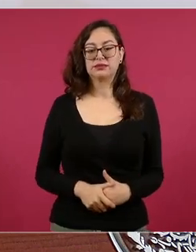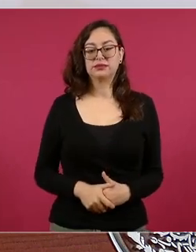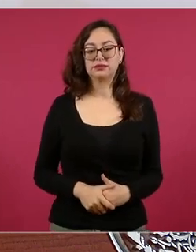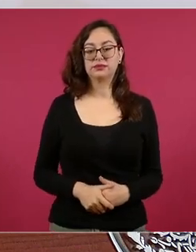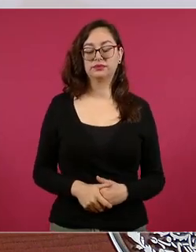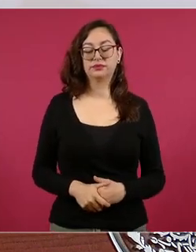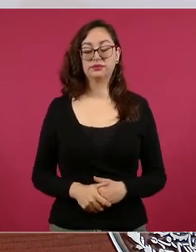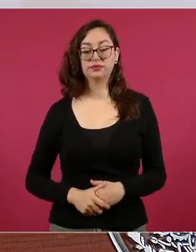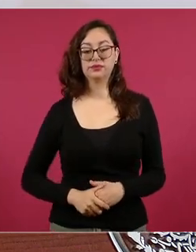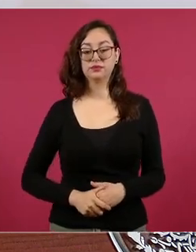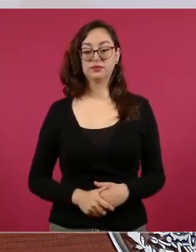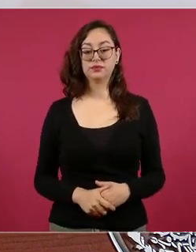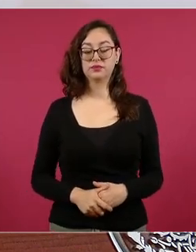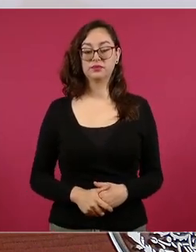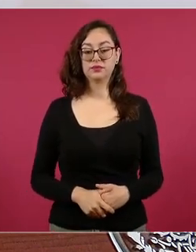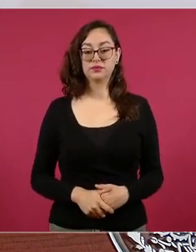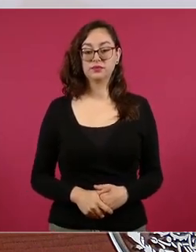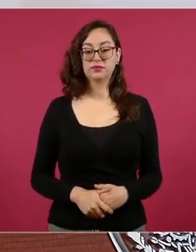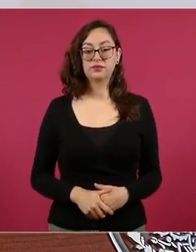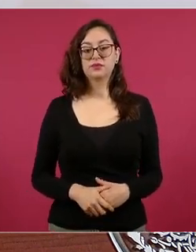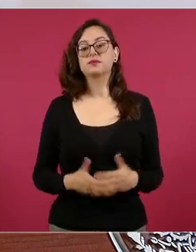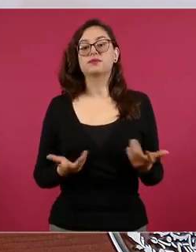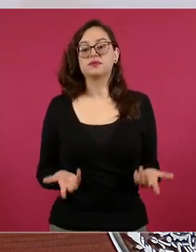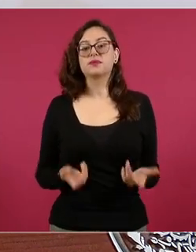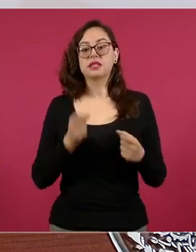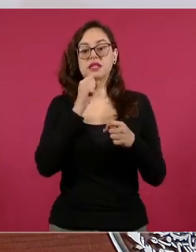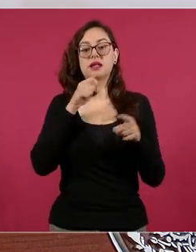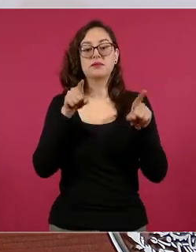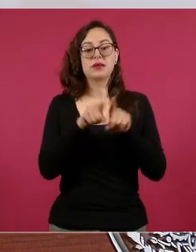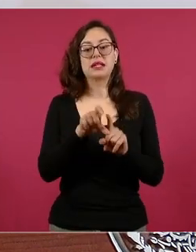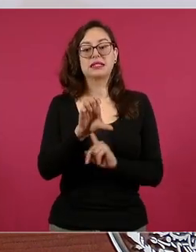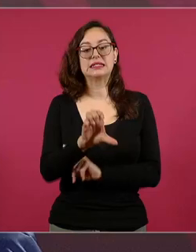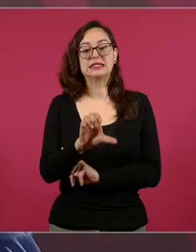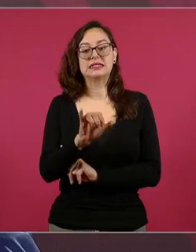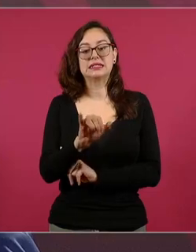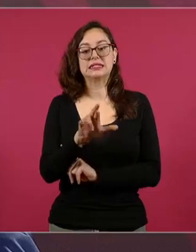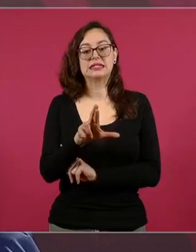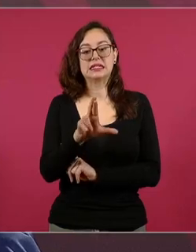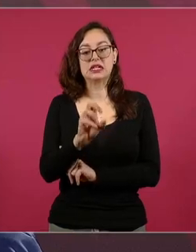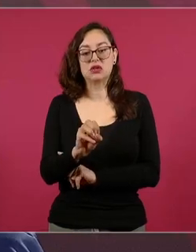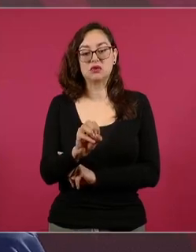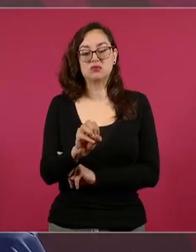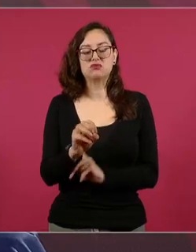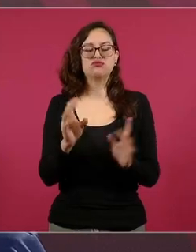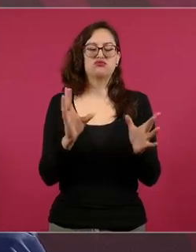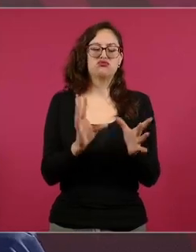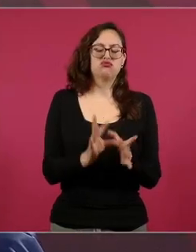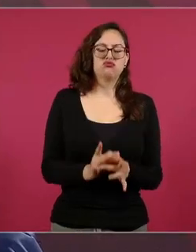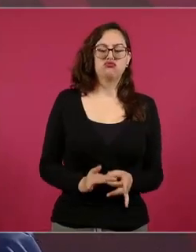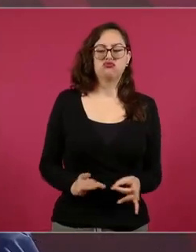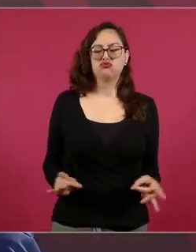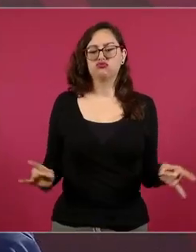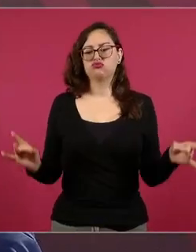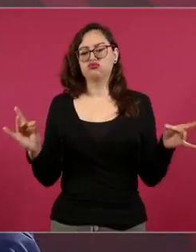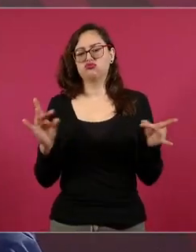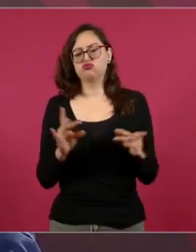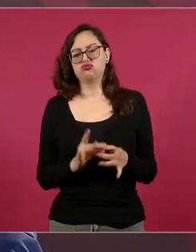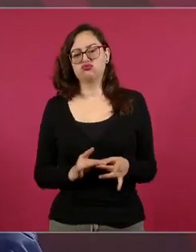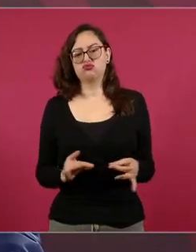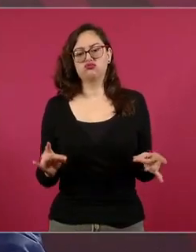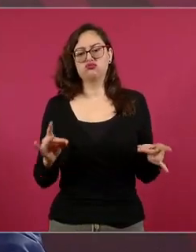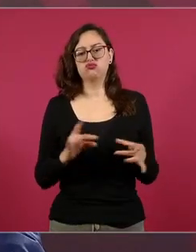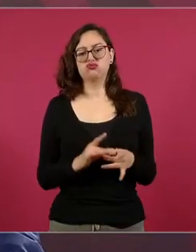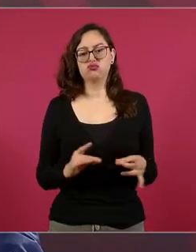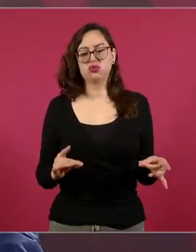No, pero aquí veo a Ciro, ¿no? Con mucha objetividad, preguntando a